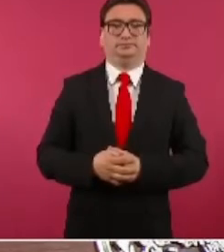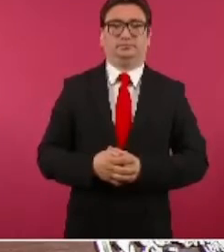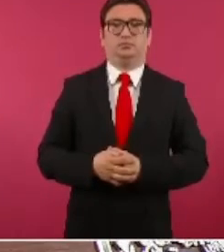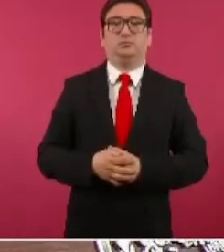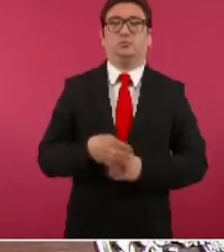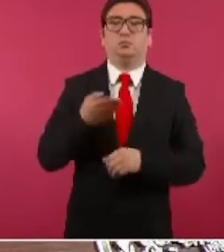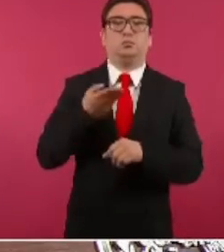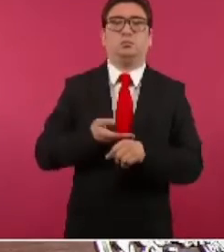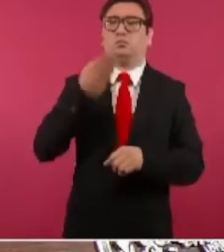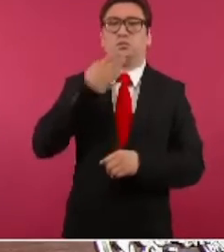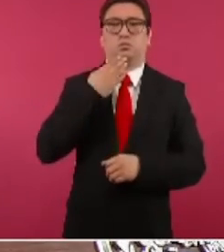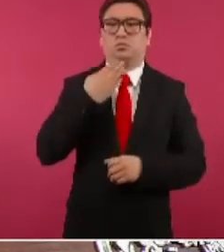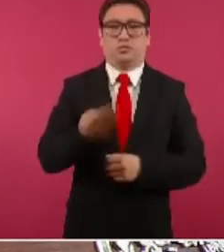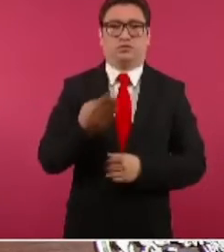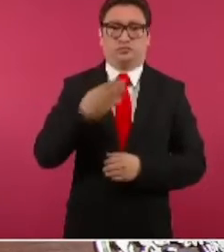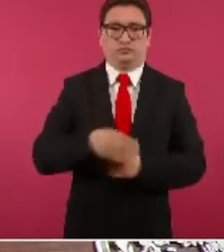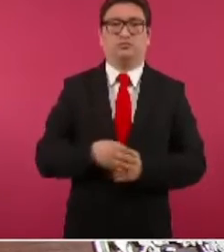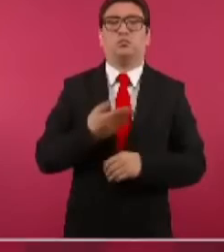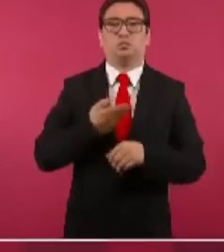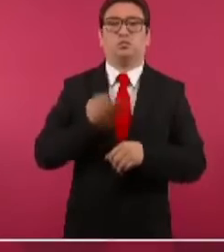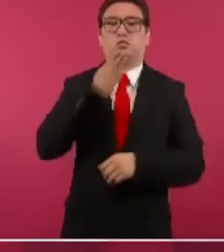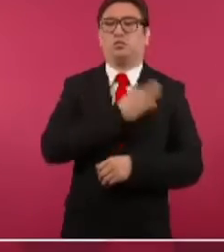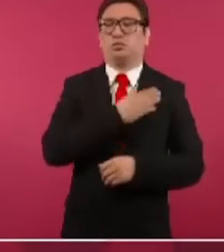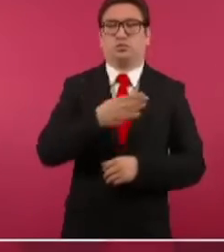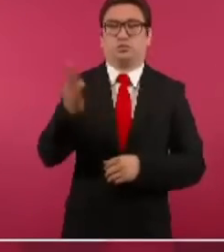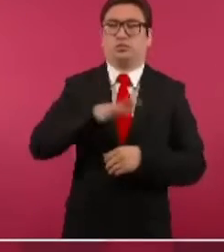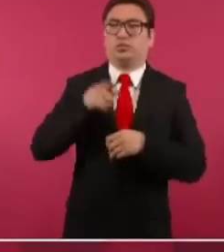de parte de una empresa, es